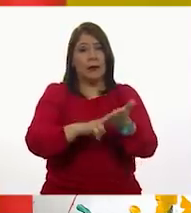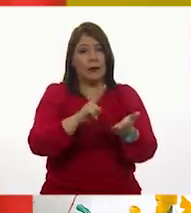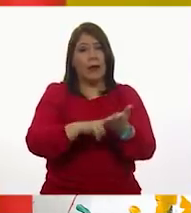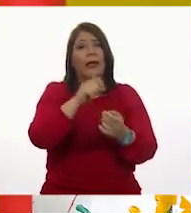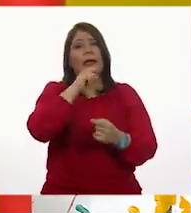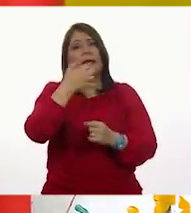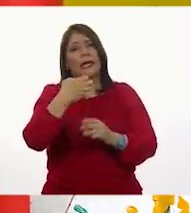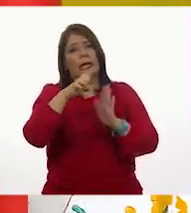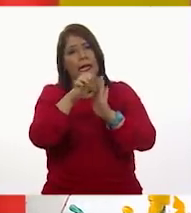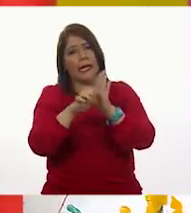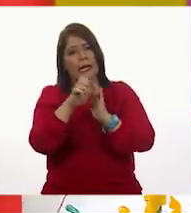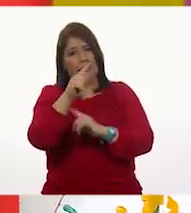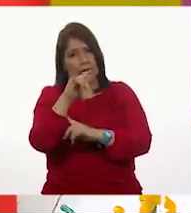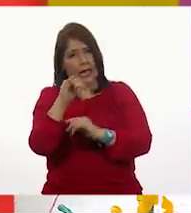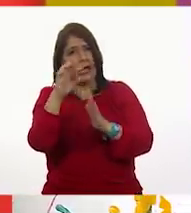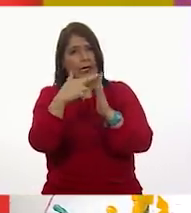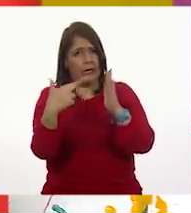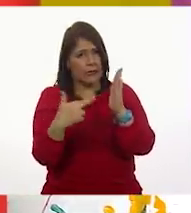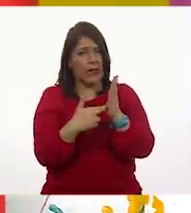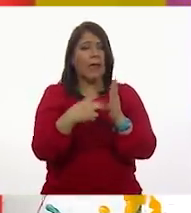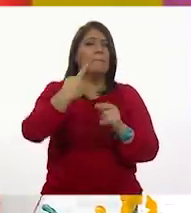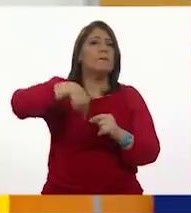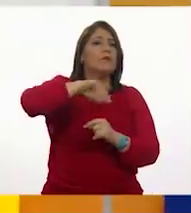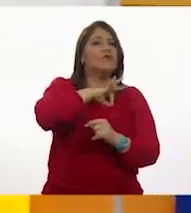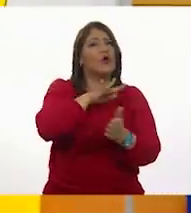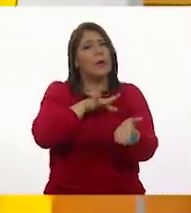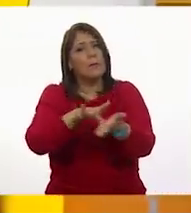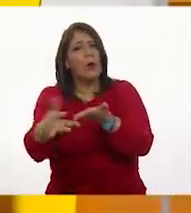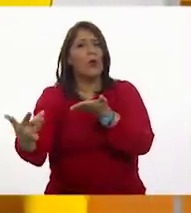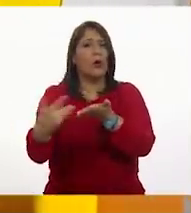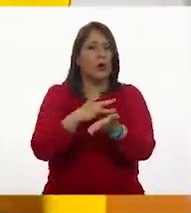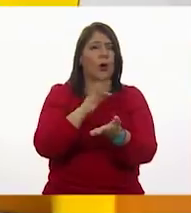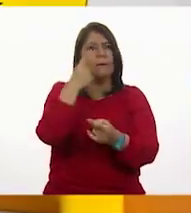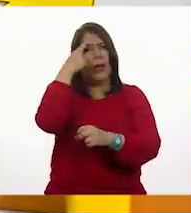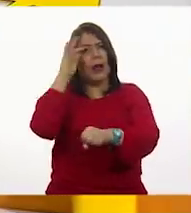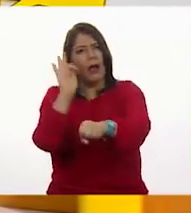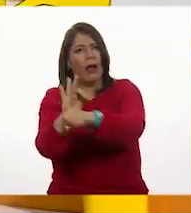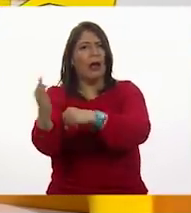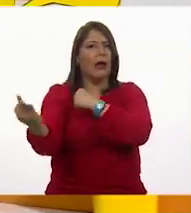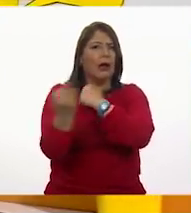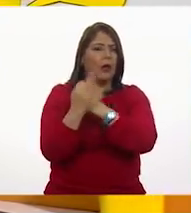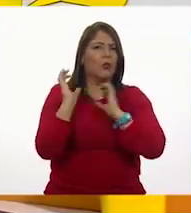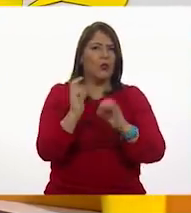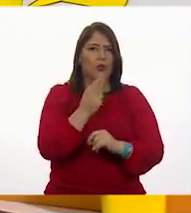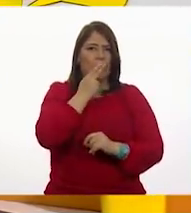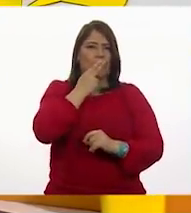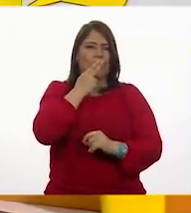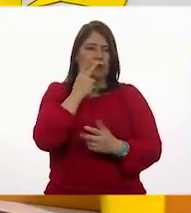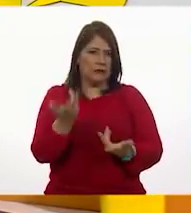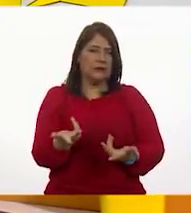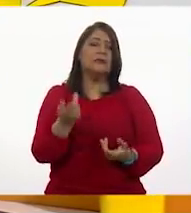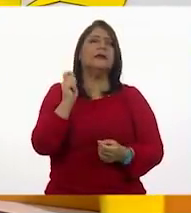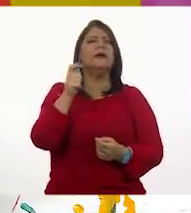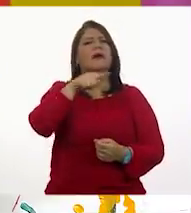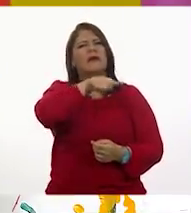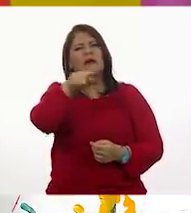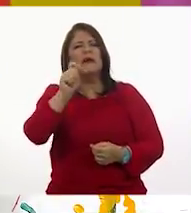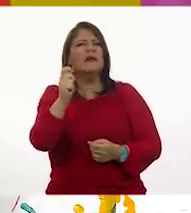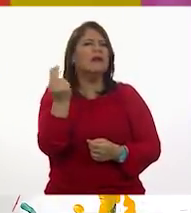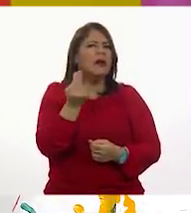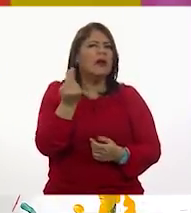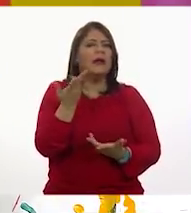nosotros mismos nos cuidemos y cuidemos a los demás. ¿Qué necesitamos entonces? ¿Creen ustedes que